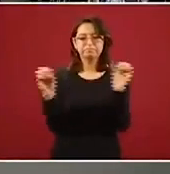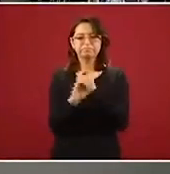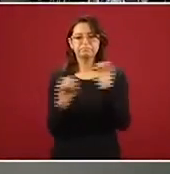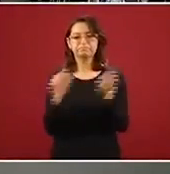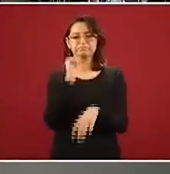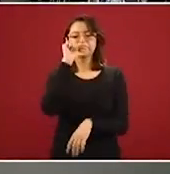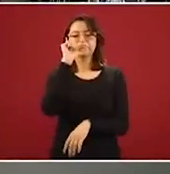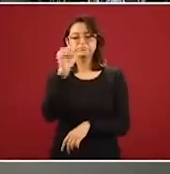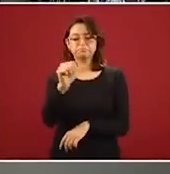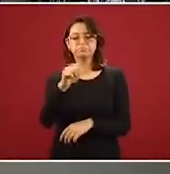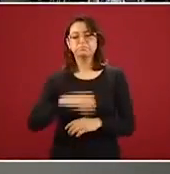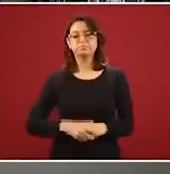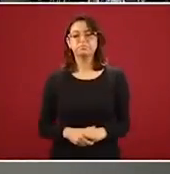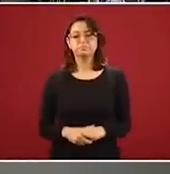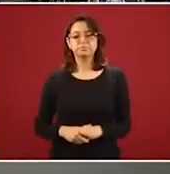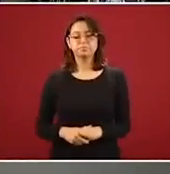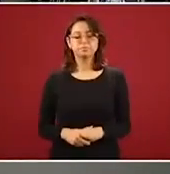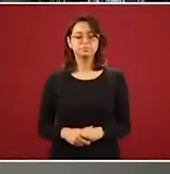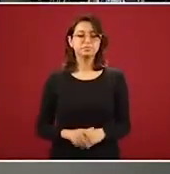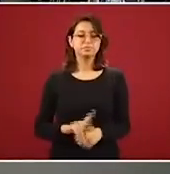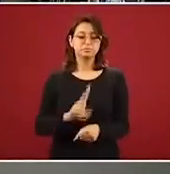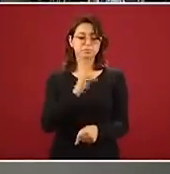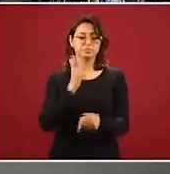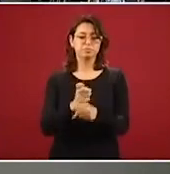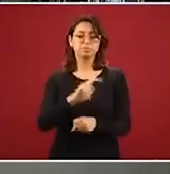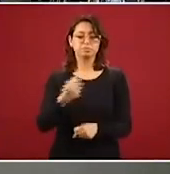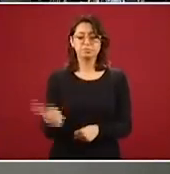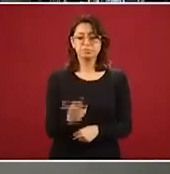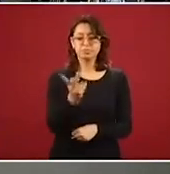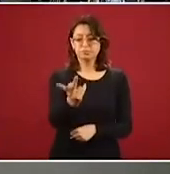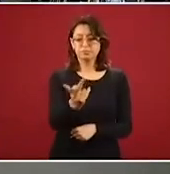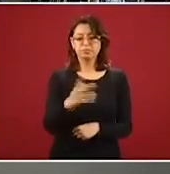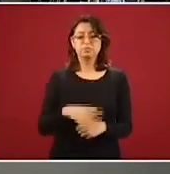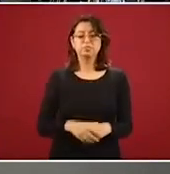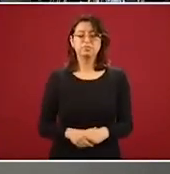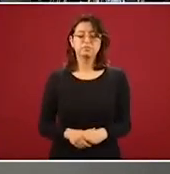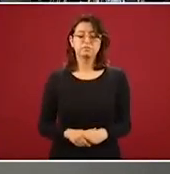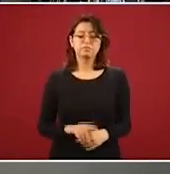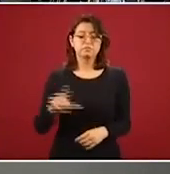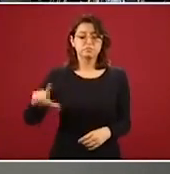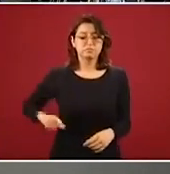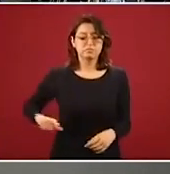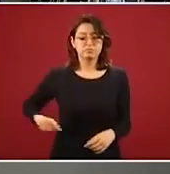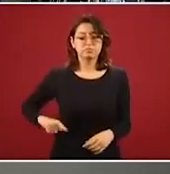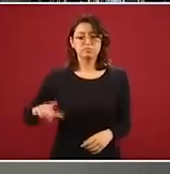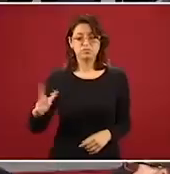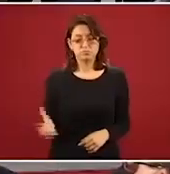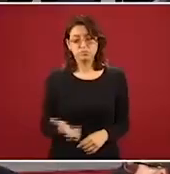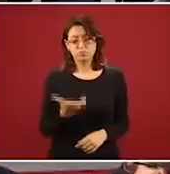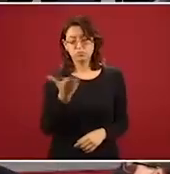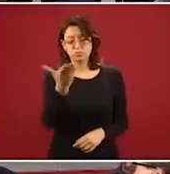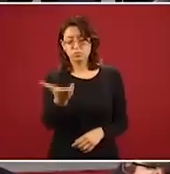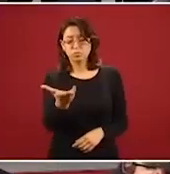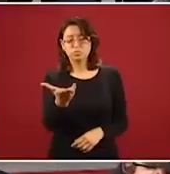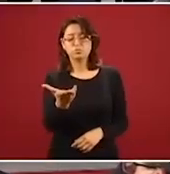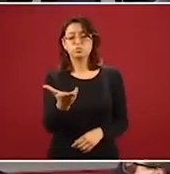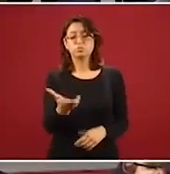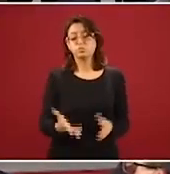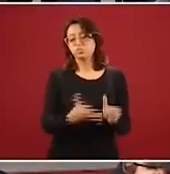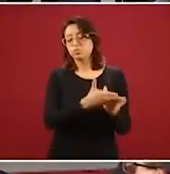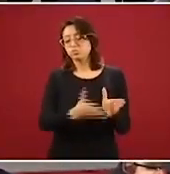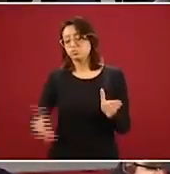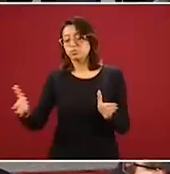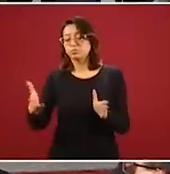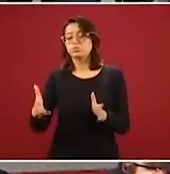me permite, ¿su gobierno tiene algunas acciones o tiene planeado llevar a cabo